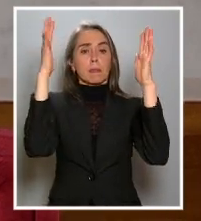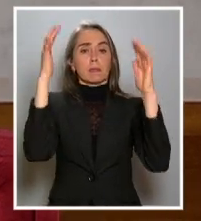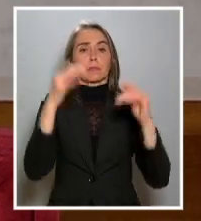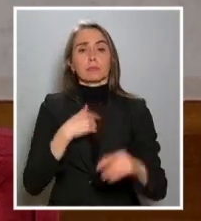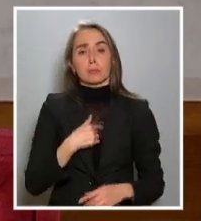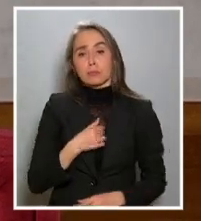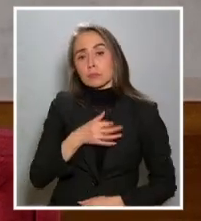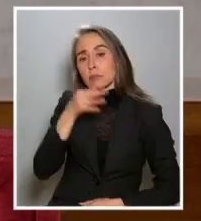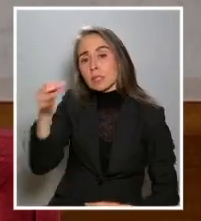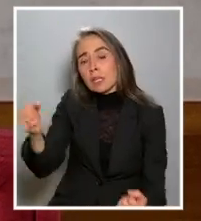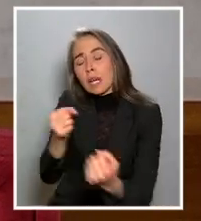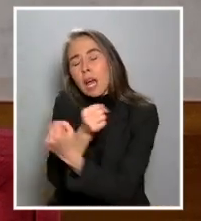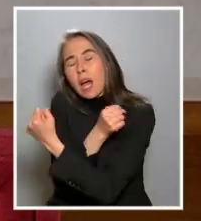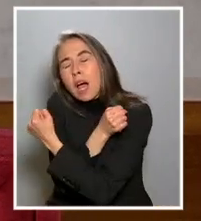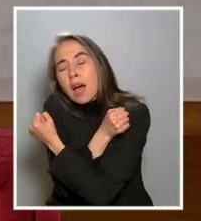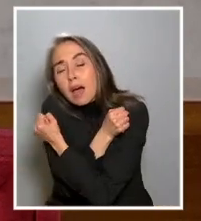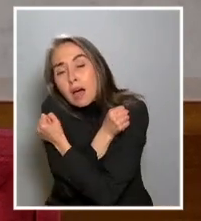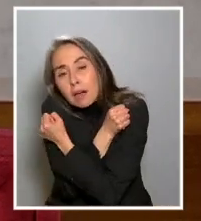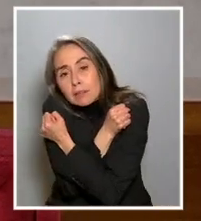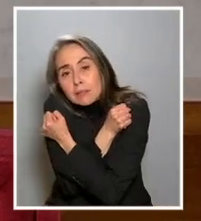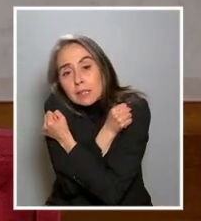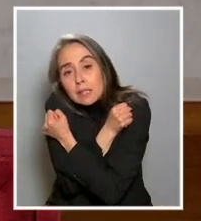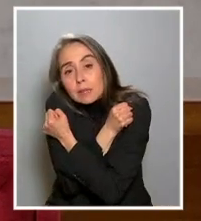envío un abrazo gigante